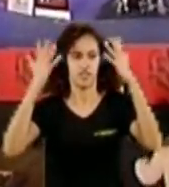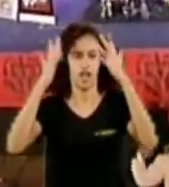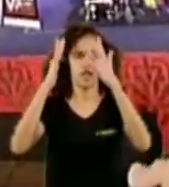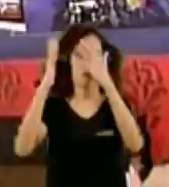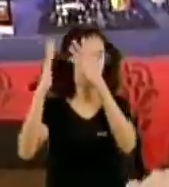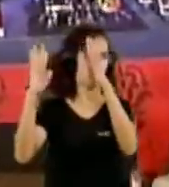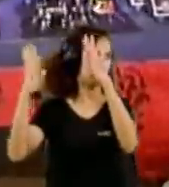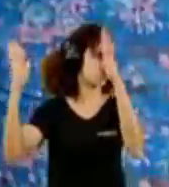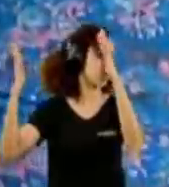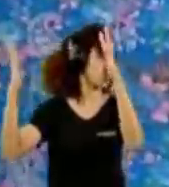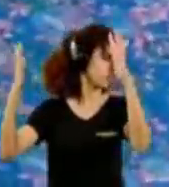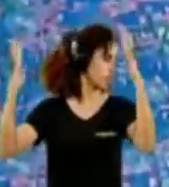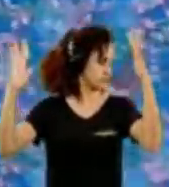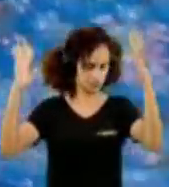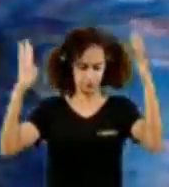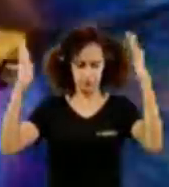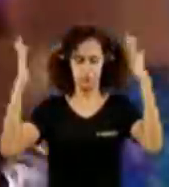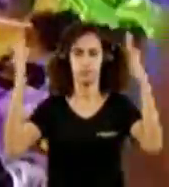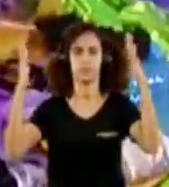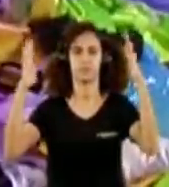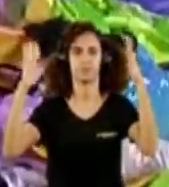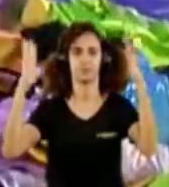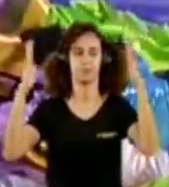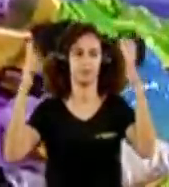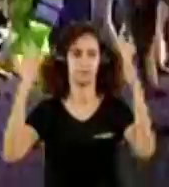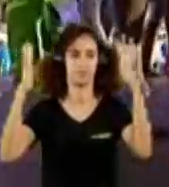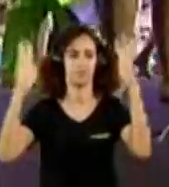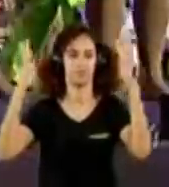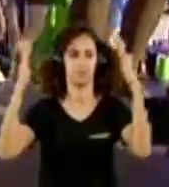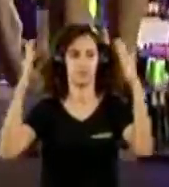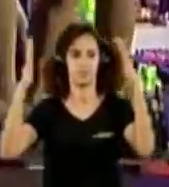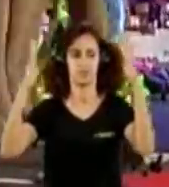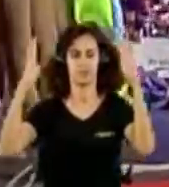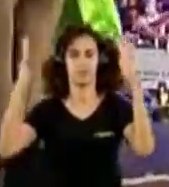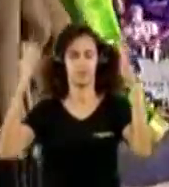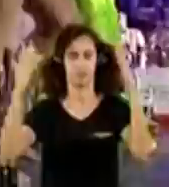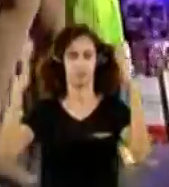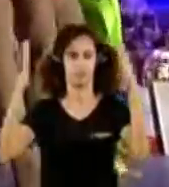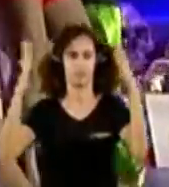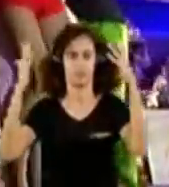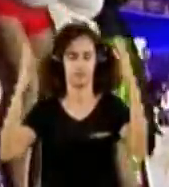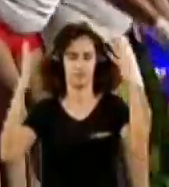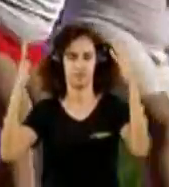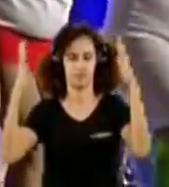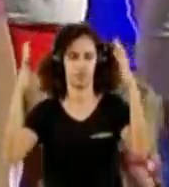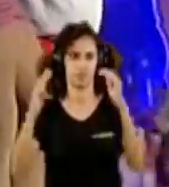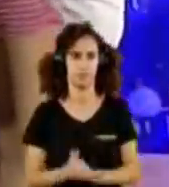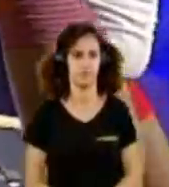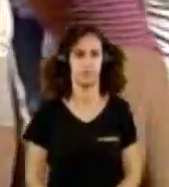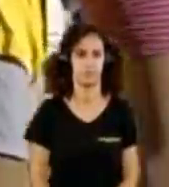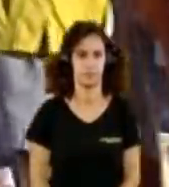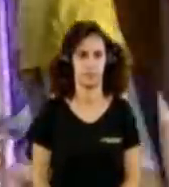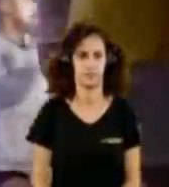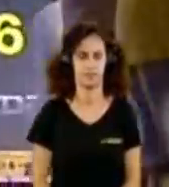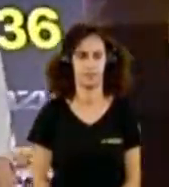Con este fantástico himno de despedida, convertido en canción también del carnaval, este famosísimo Contigo